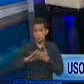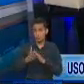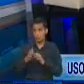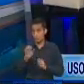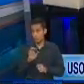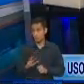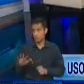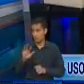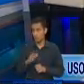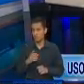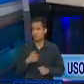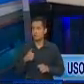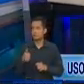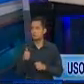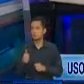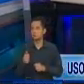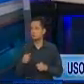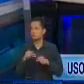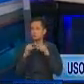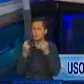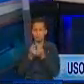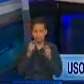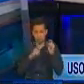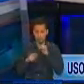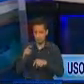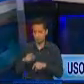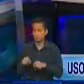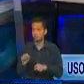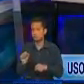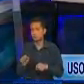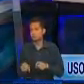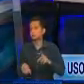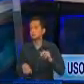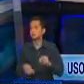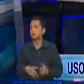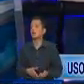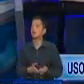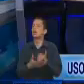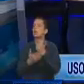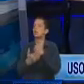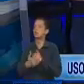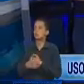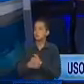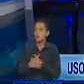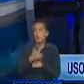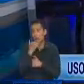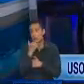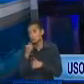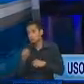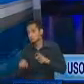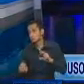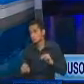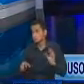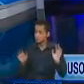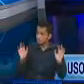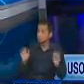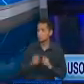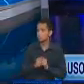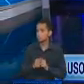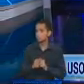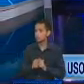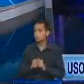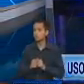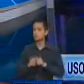un plan de investigación sobre transgénicos a ver si es que efectivamente producen algo o no. De hecho, el consumo